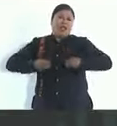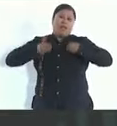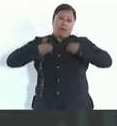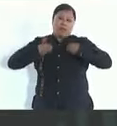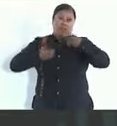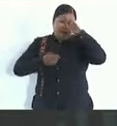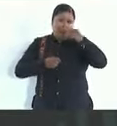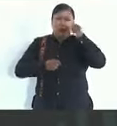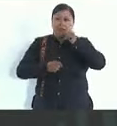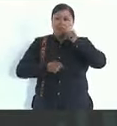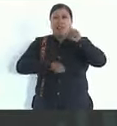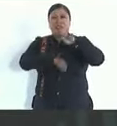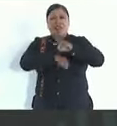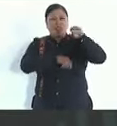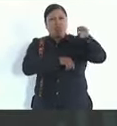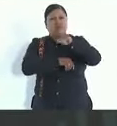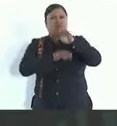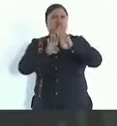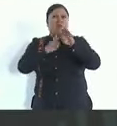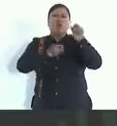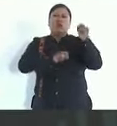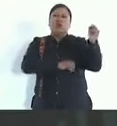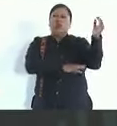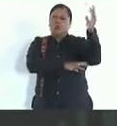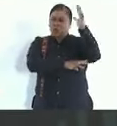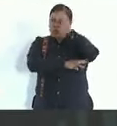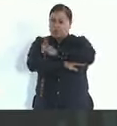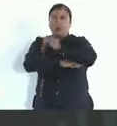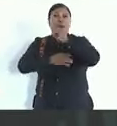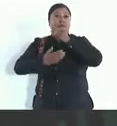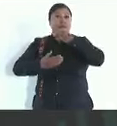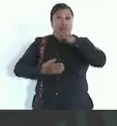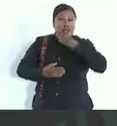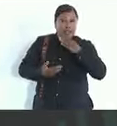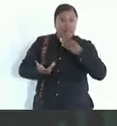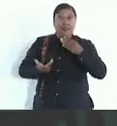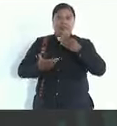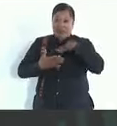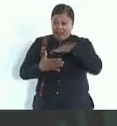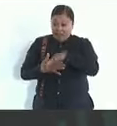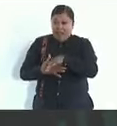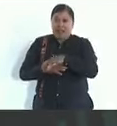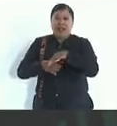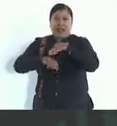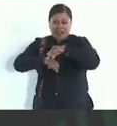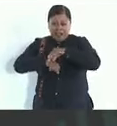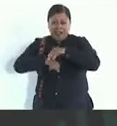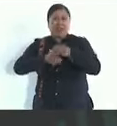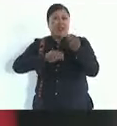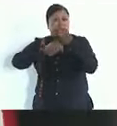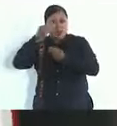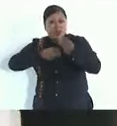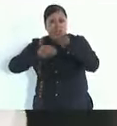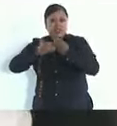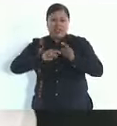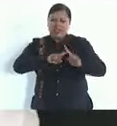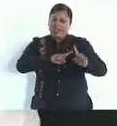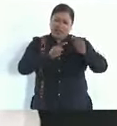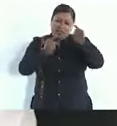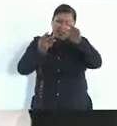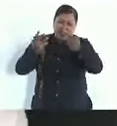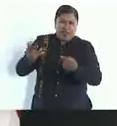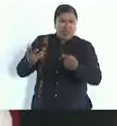el diario recorrido del sol y en la vida del maíz, nuestra carne y nuestro sustento. Todo ciclo